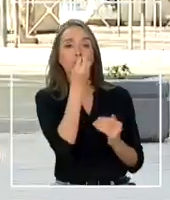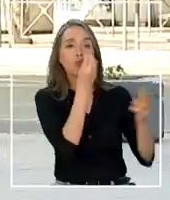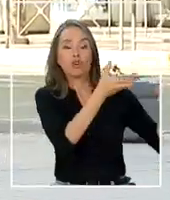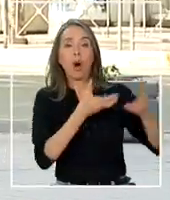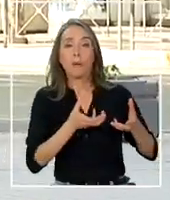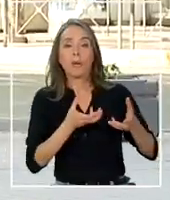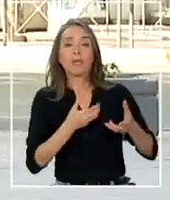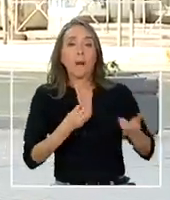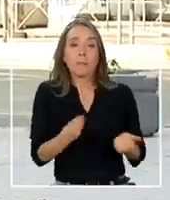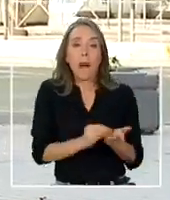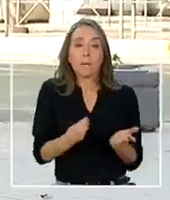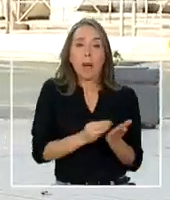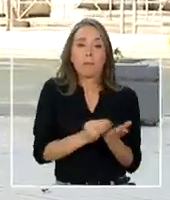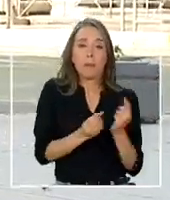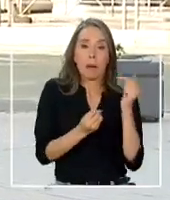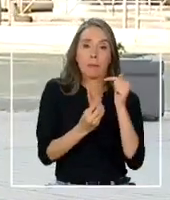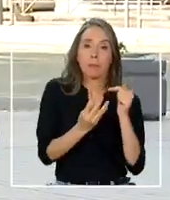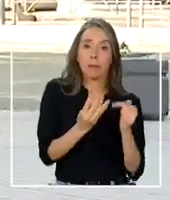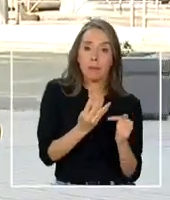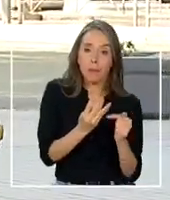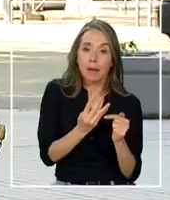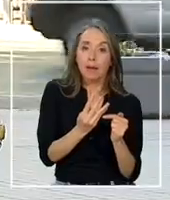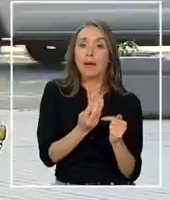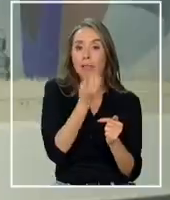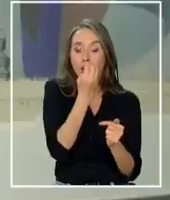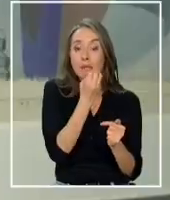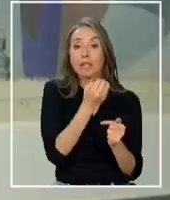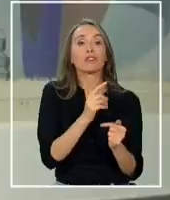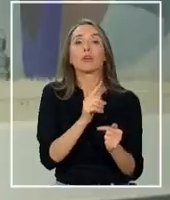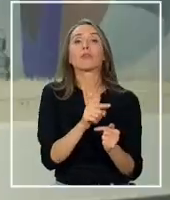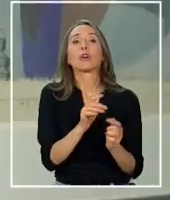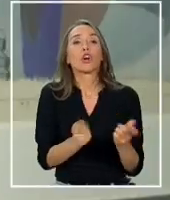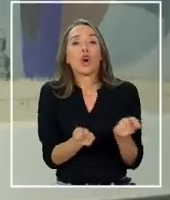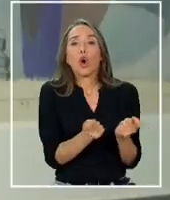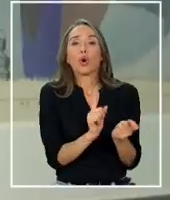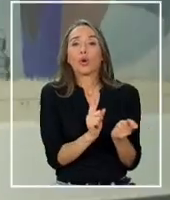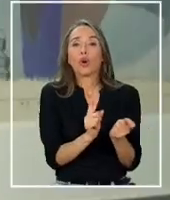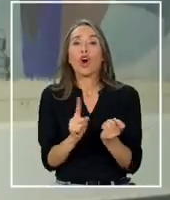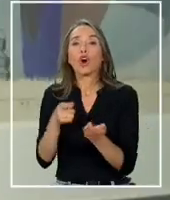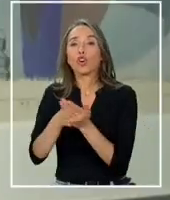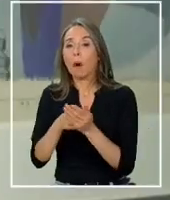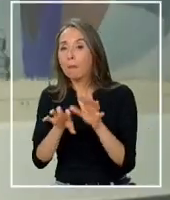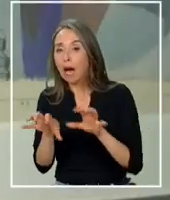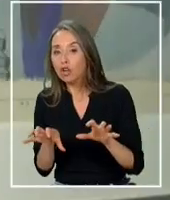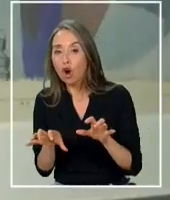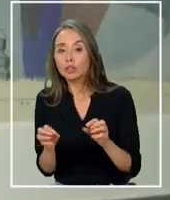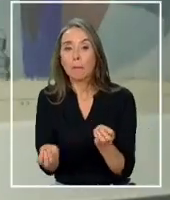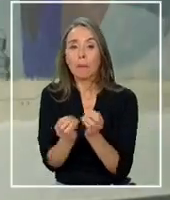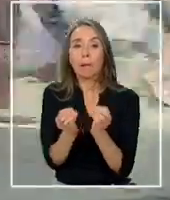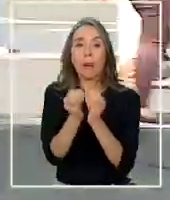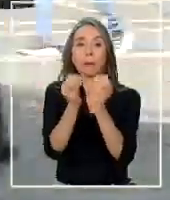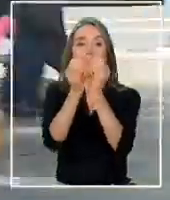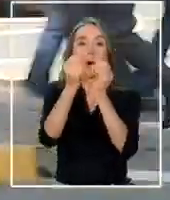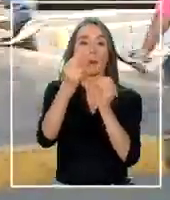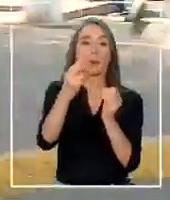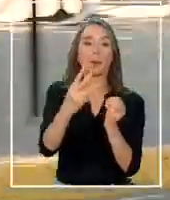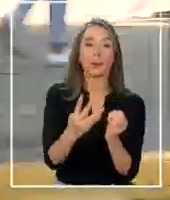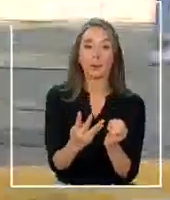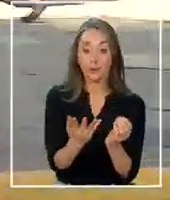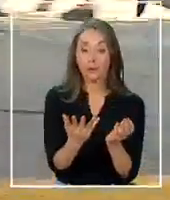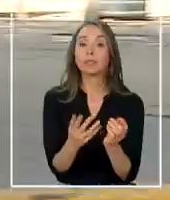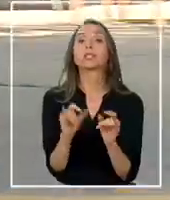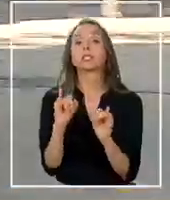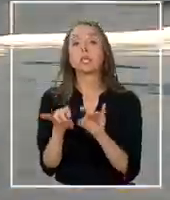alimentación y le voy agregando otros temas de asociado a la alimentación. Lo mismo con la compra de un accesorio, voy agregando otro accesorio. Una visión